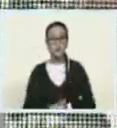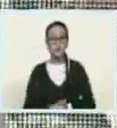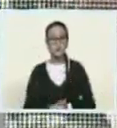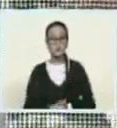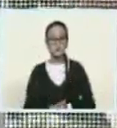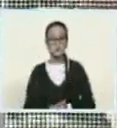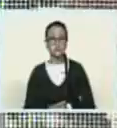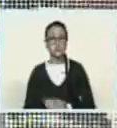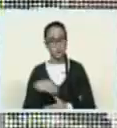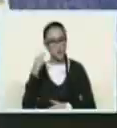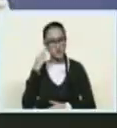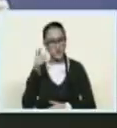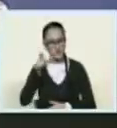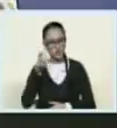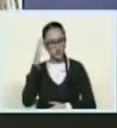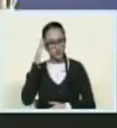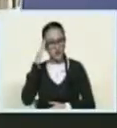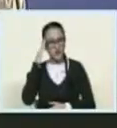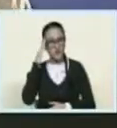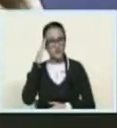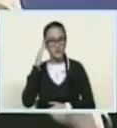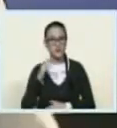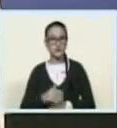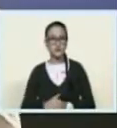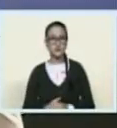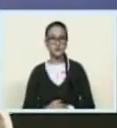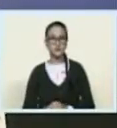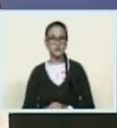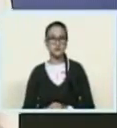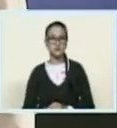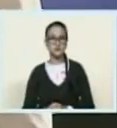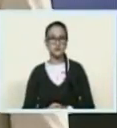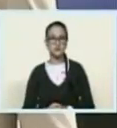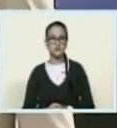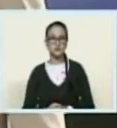que sé que tú también lo sabes, pero no está de más.